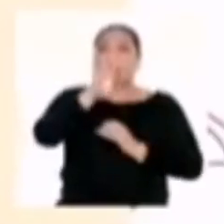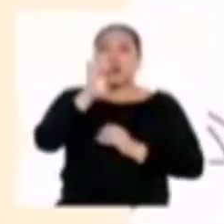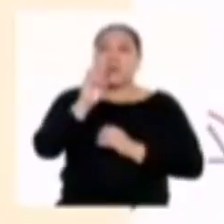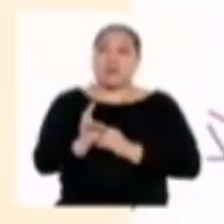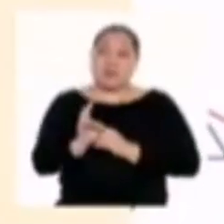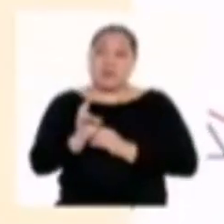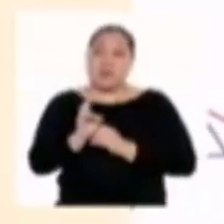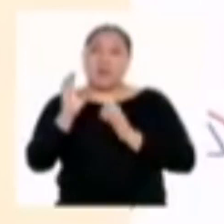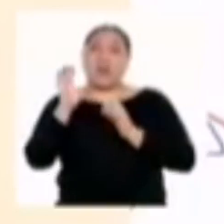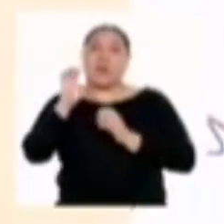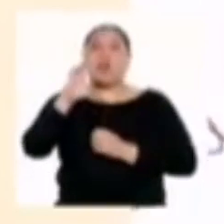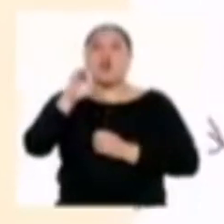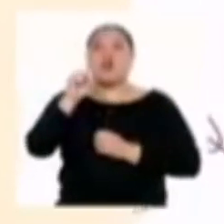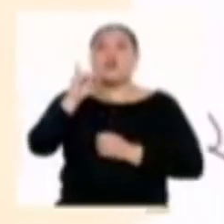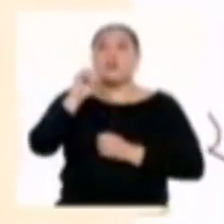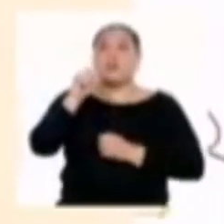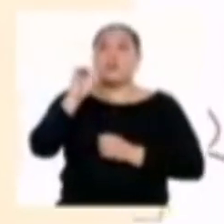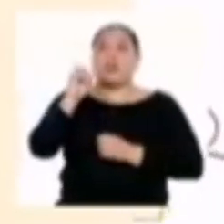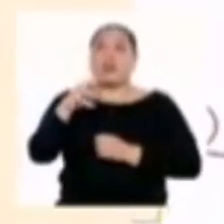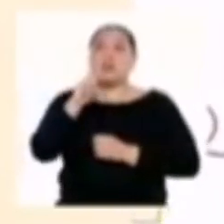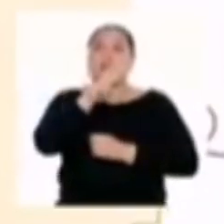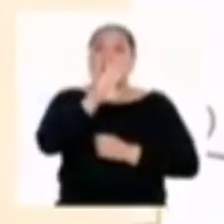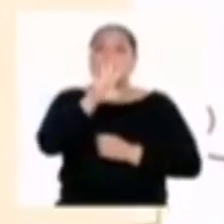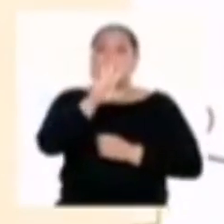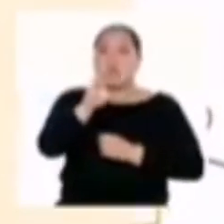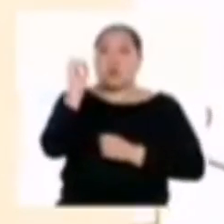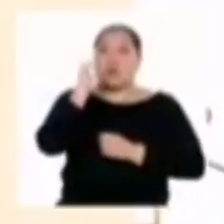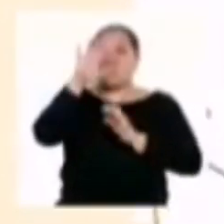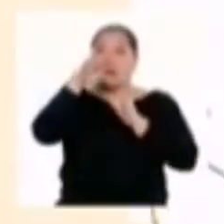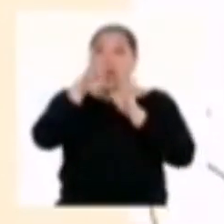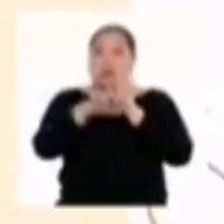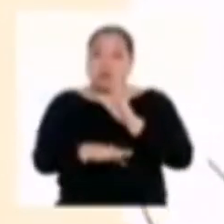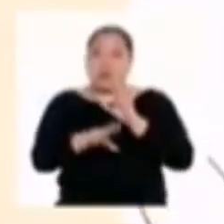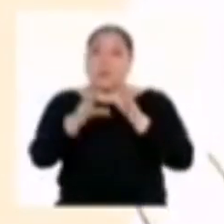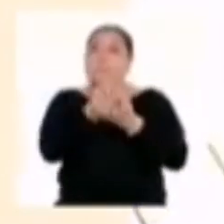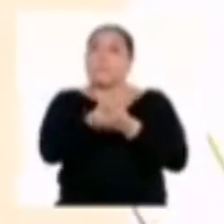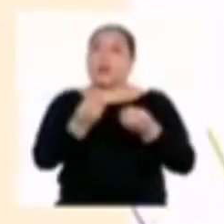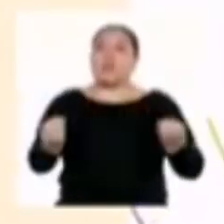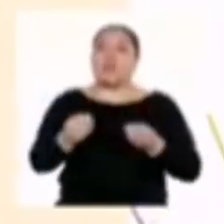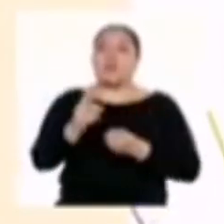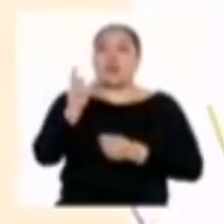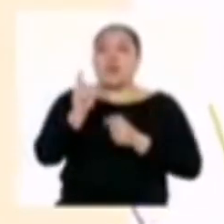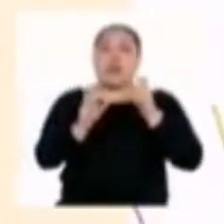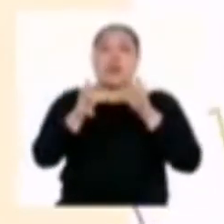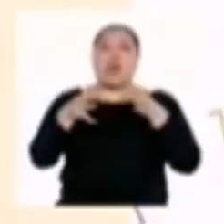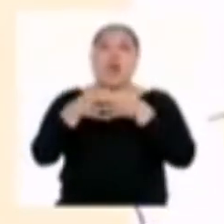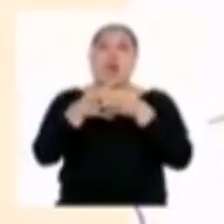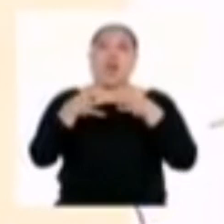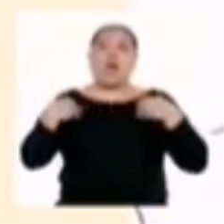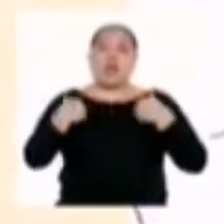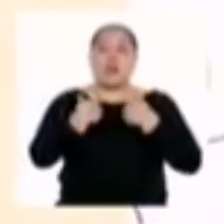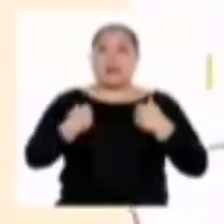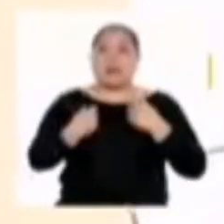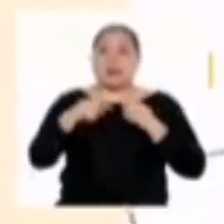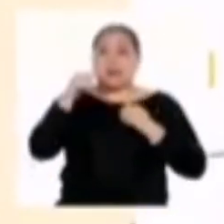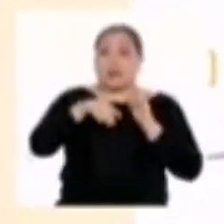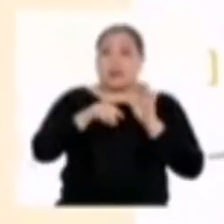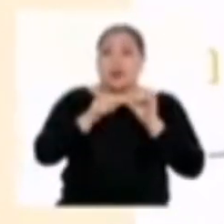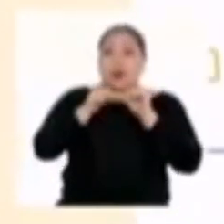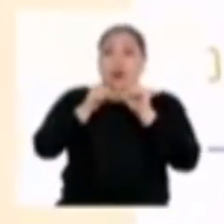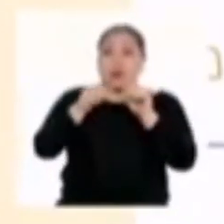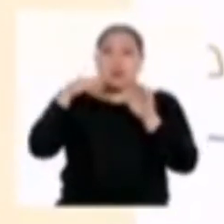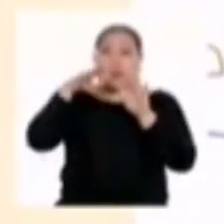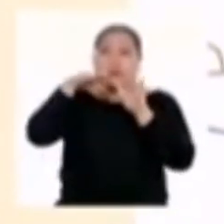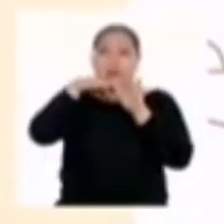de las especies en extinción en relación con el año 1970. Esta proyección negativa continuaría más allá del 2050 si